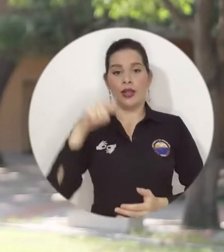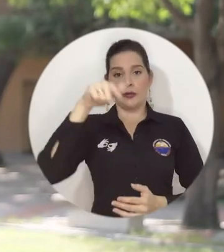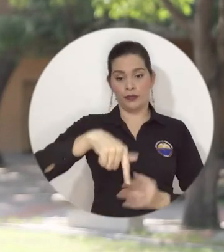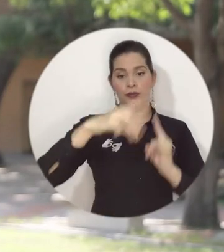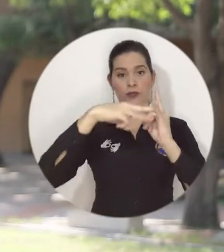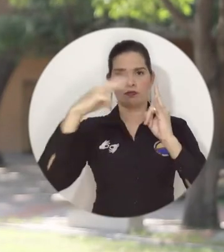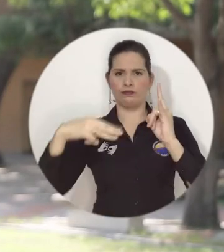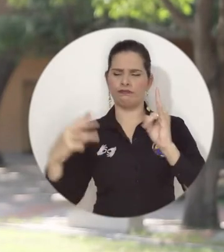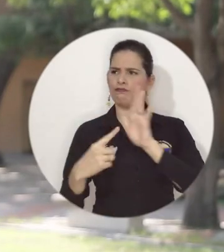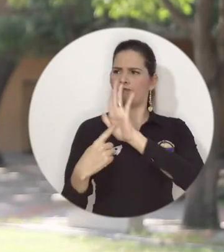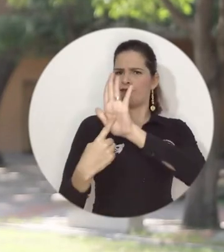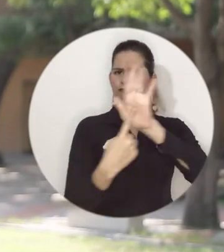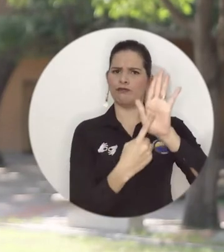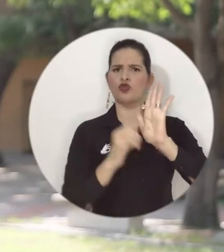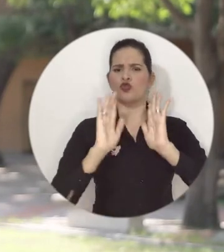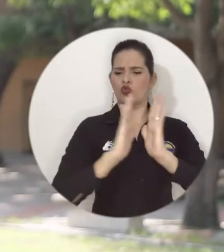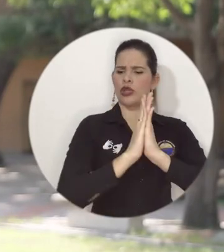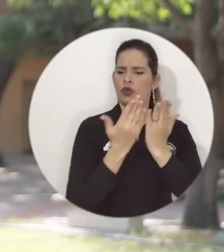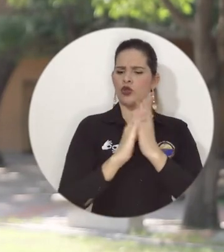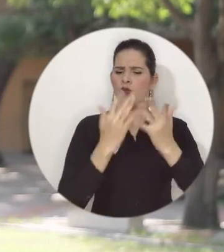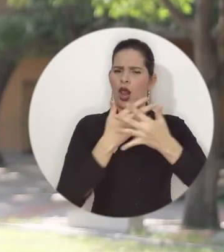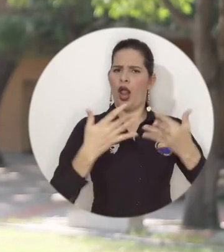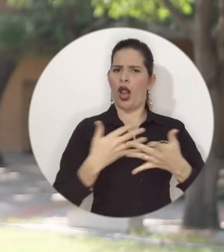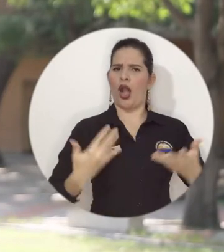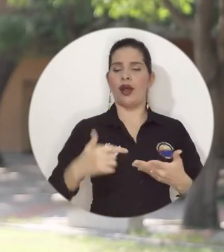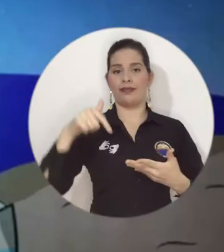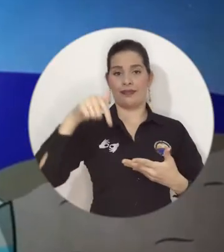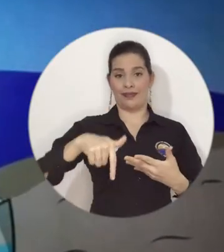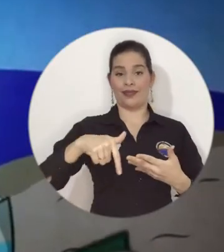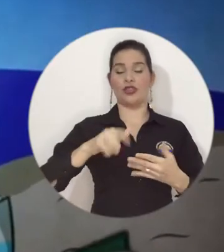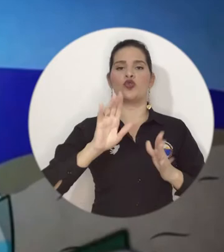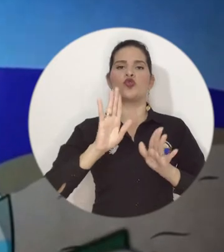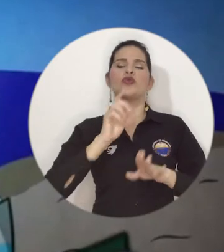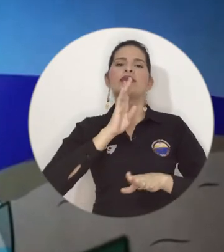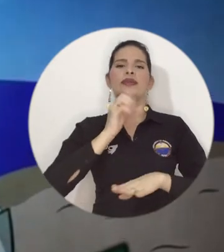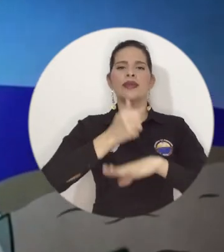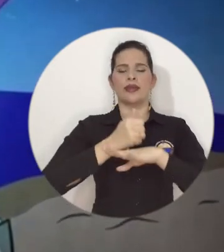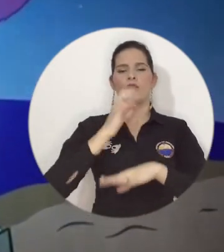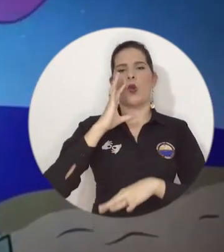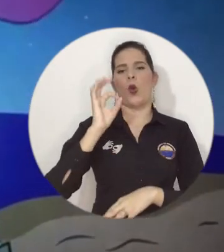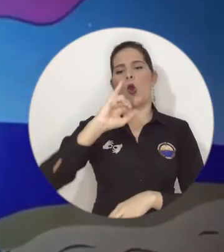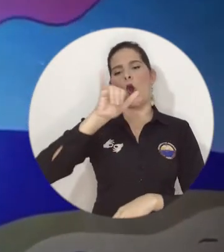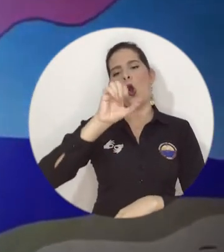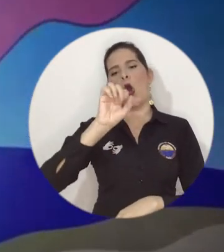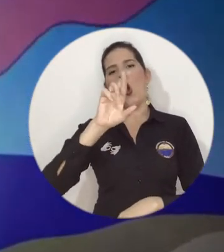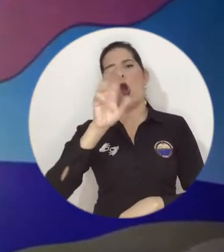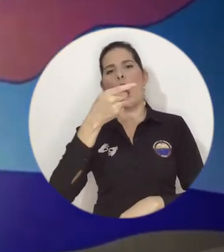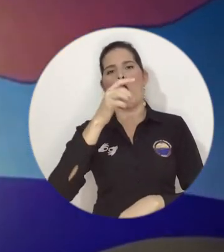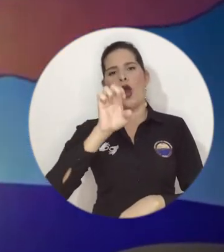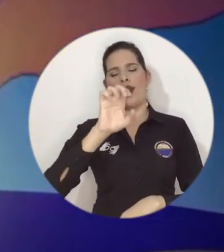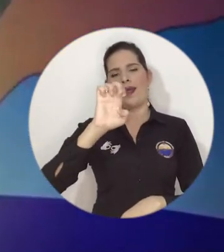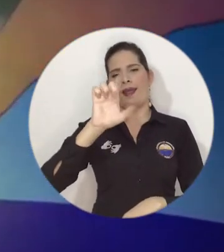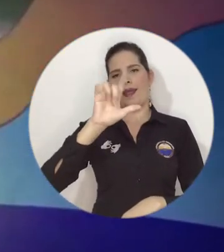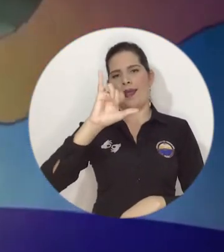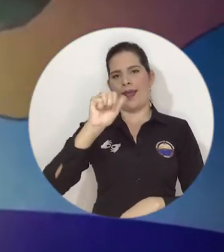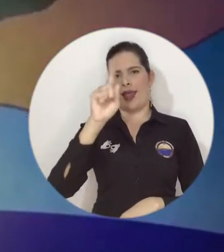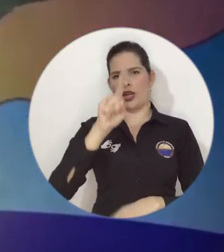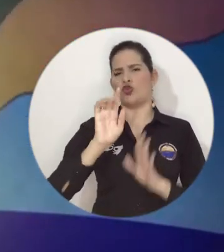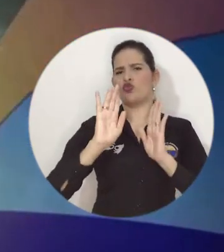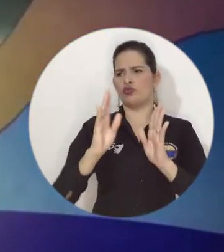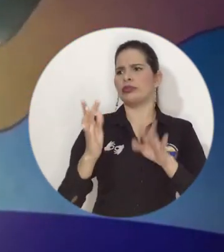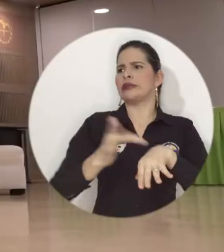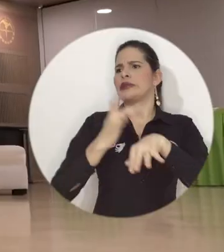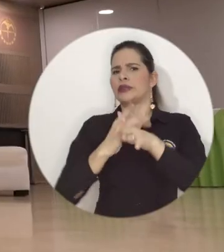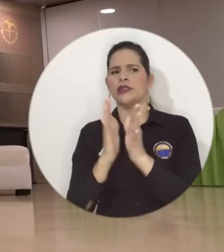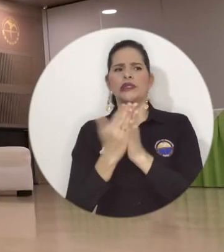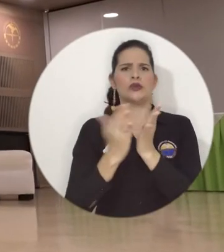Feria Internacional del Libro de Cali y Universidad Javeriana. El éxito de la segunda Feria Internacional del Libro de Santa Marta,